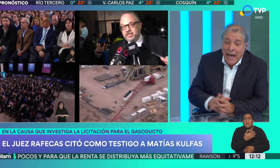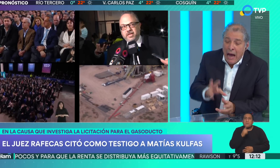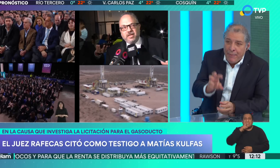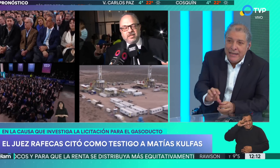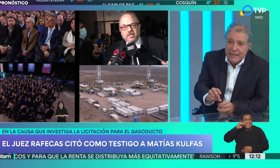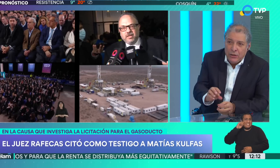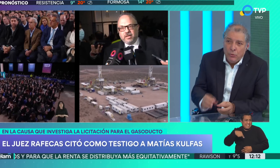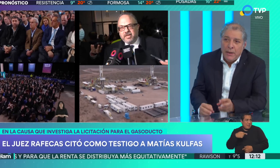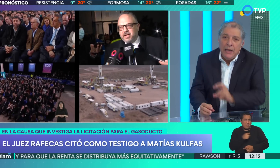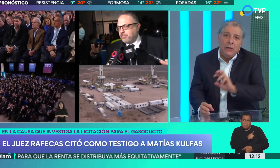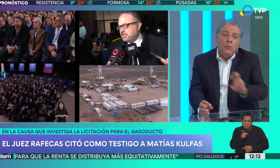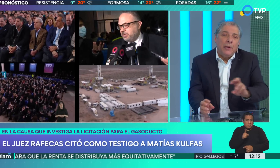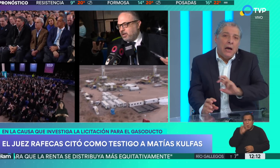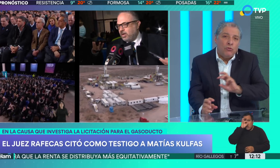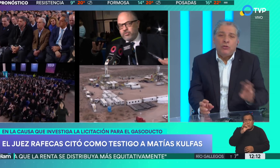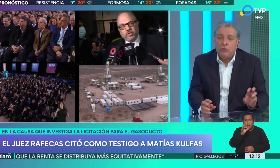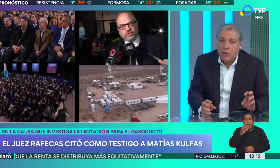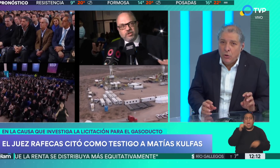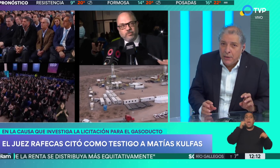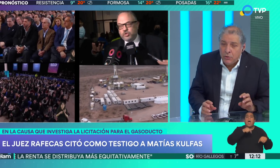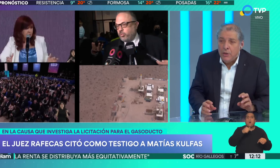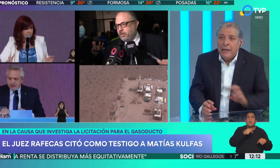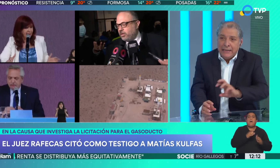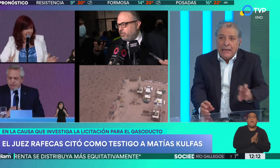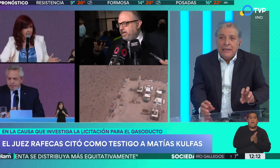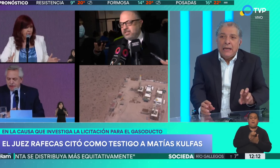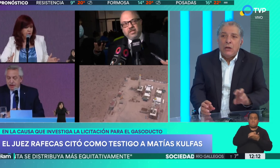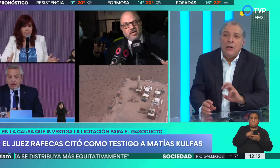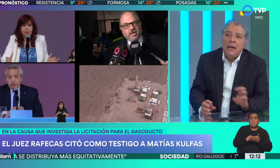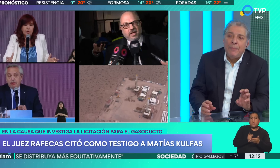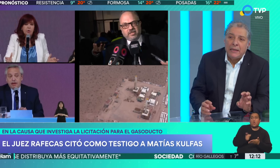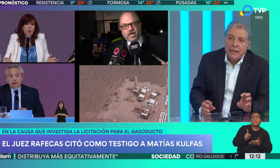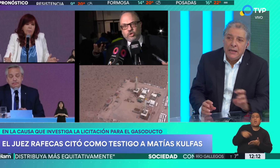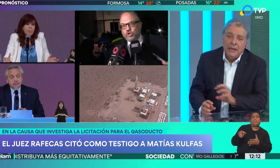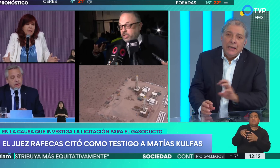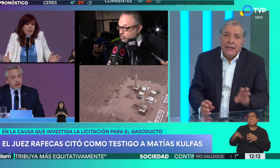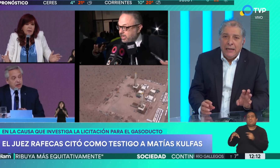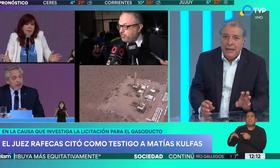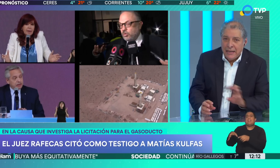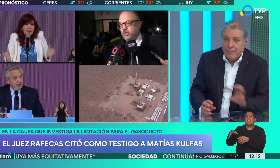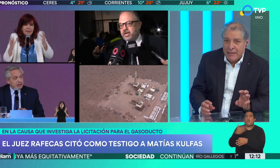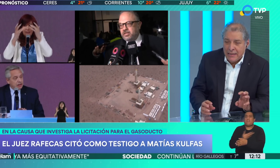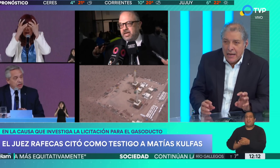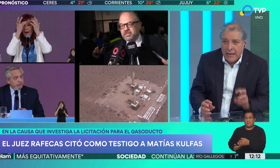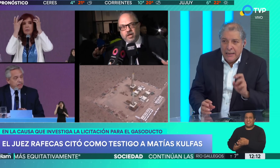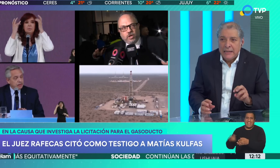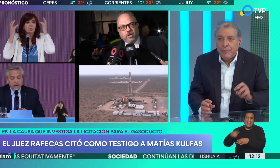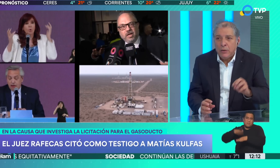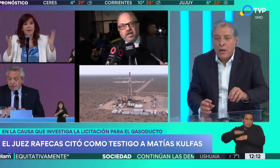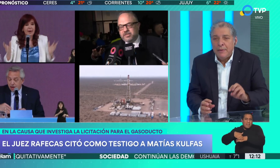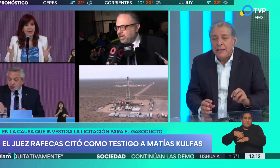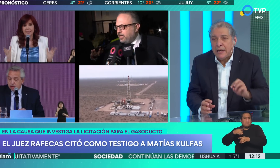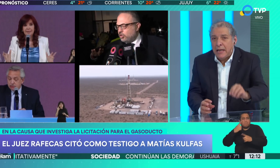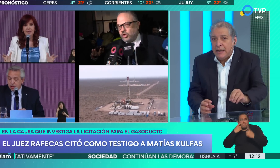gestión. Aparece esto para inculpar a otro sector del gobierno, que es el que tiene cargo la parte de las empresas energéticas